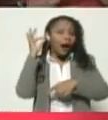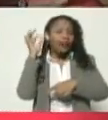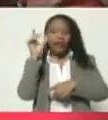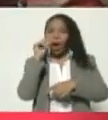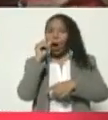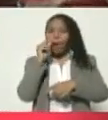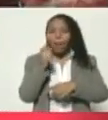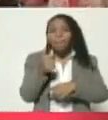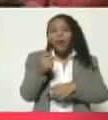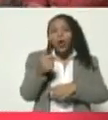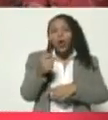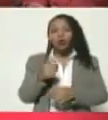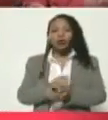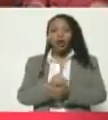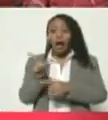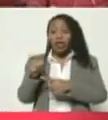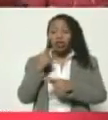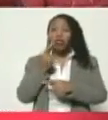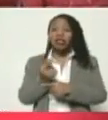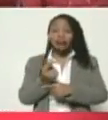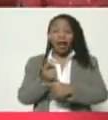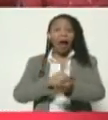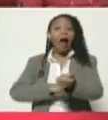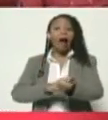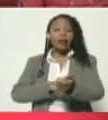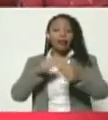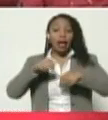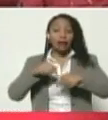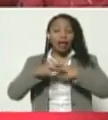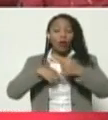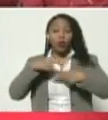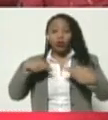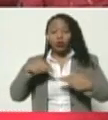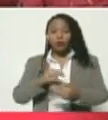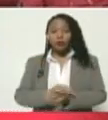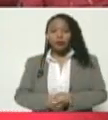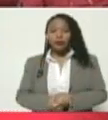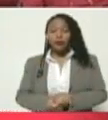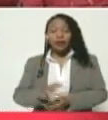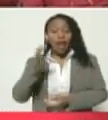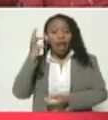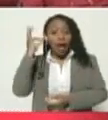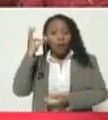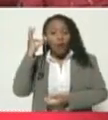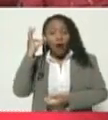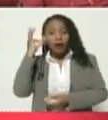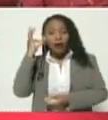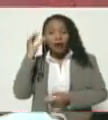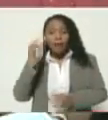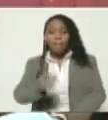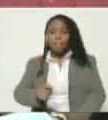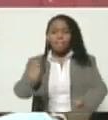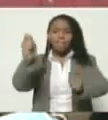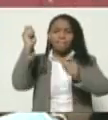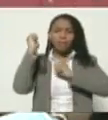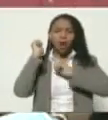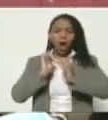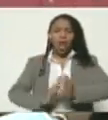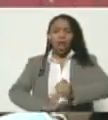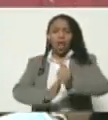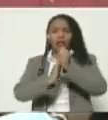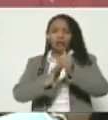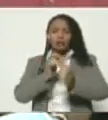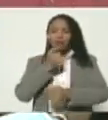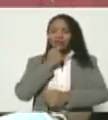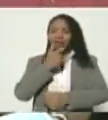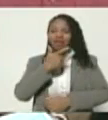Eso habla mucho, ¿no?, del carácter de esta revolución. Las mujeres asumen, pues, la vanguardia, y qué